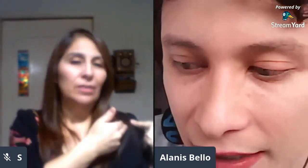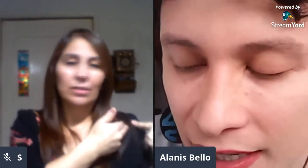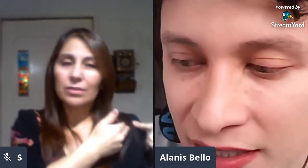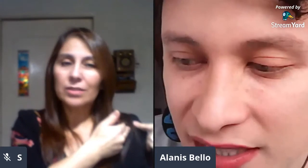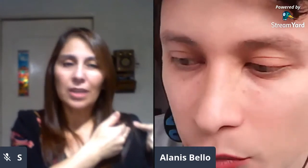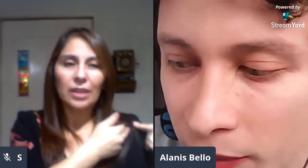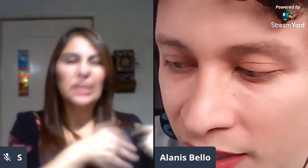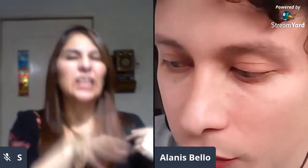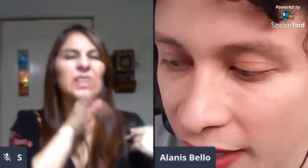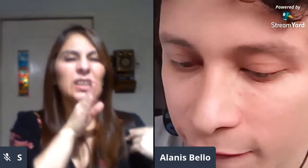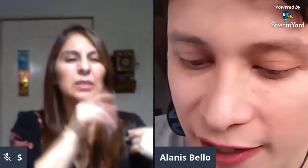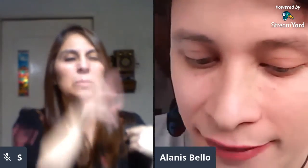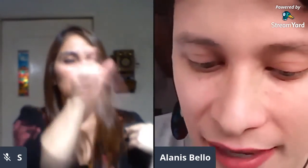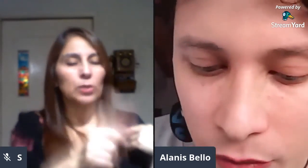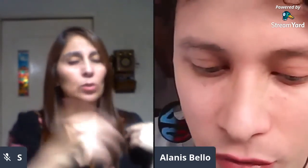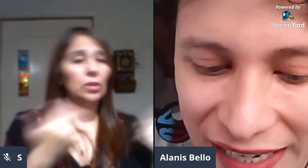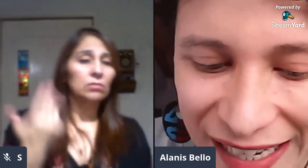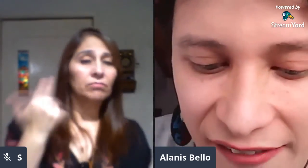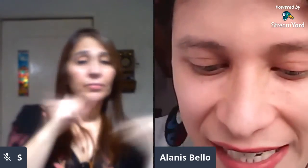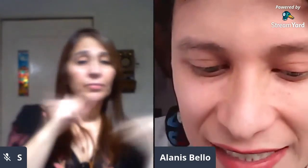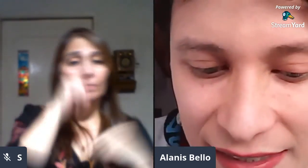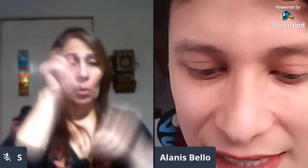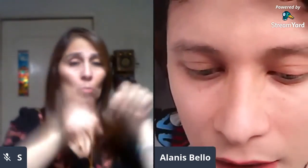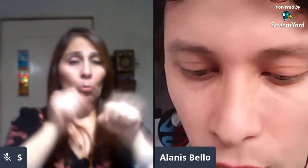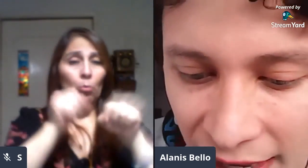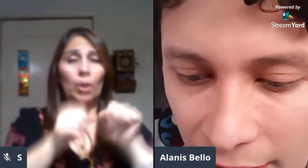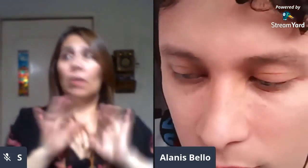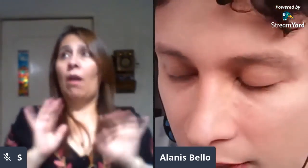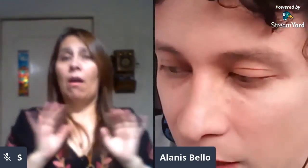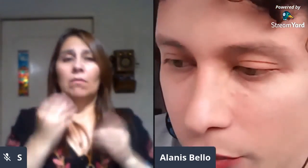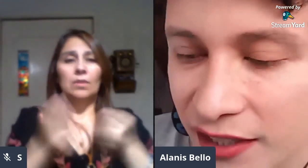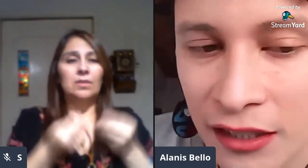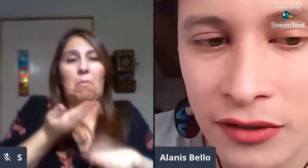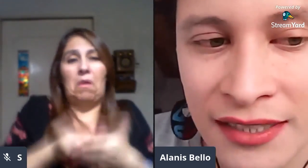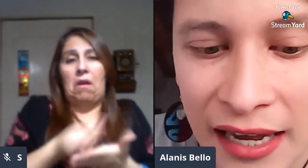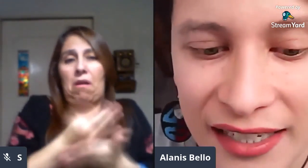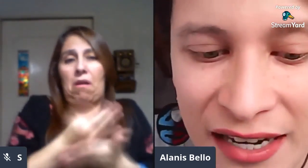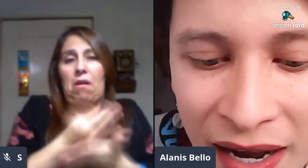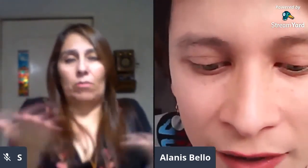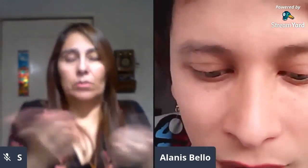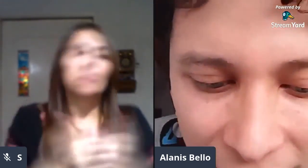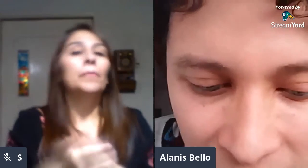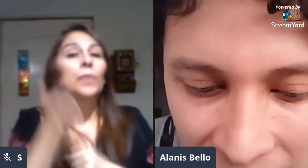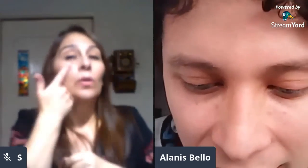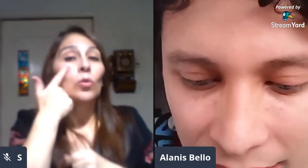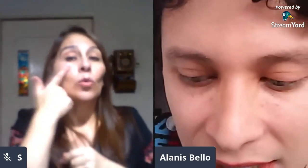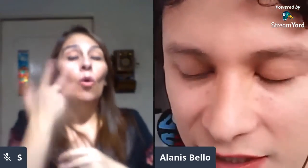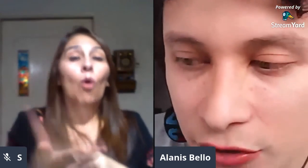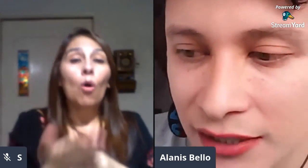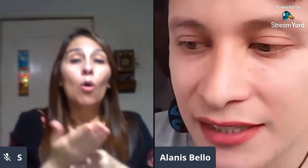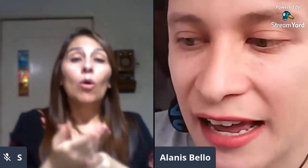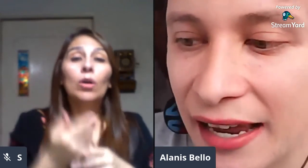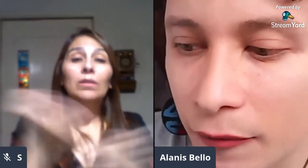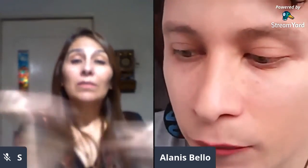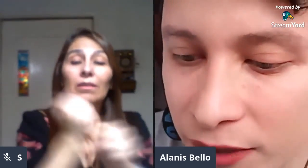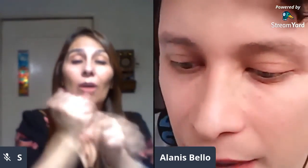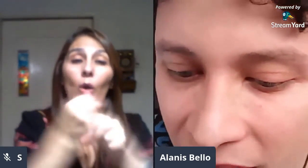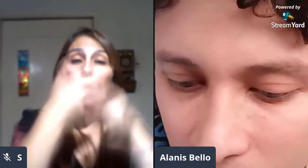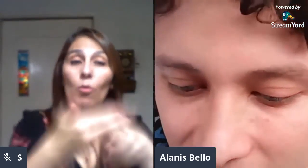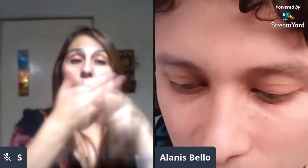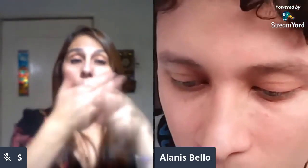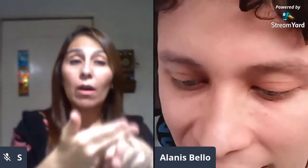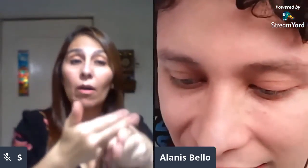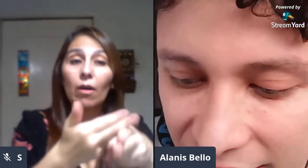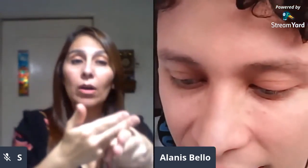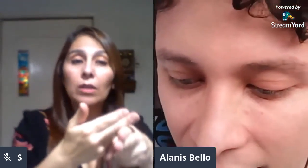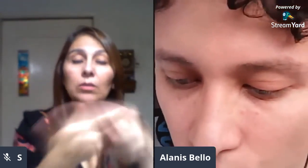es que en este momento enfrentamos una grave crisis del cuidado, porque se nos está llamando a trabajar, se nos está